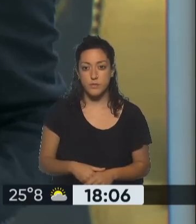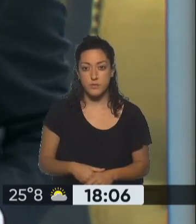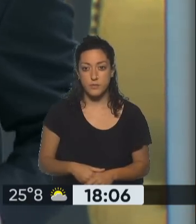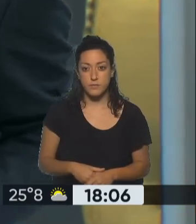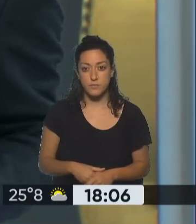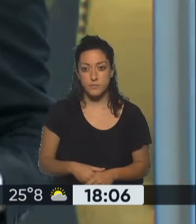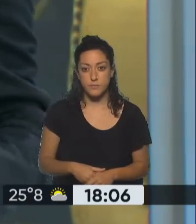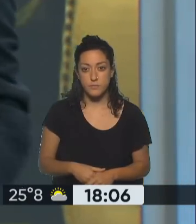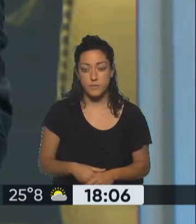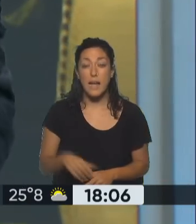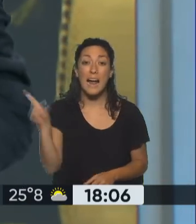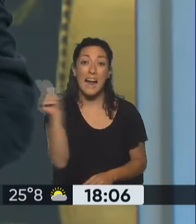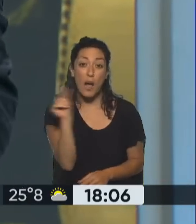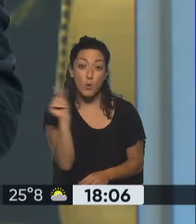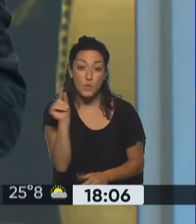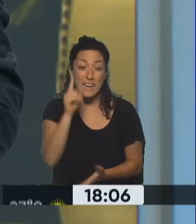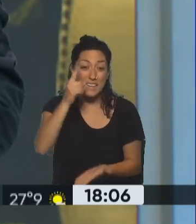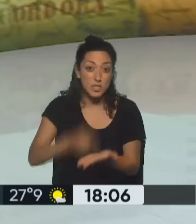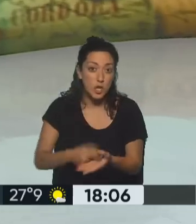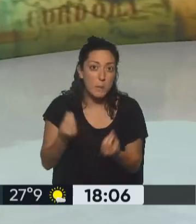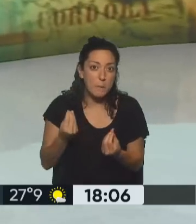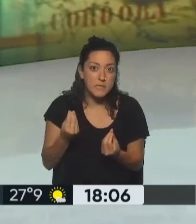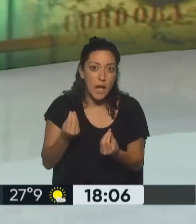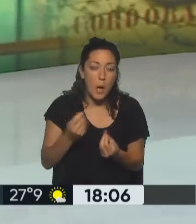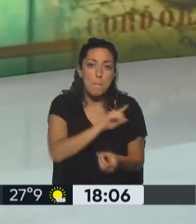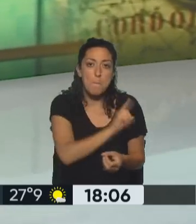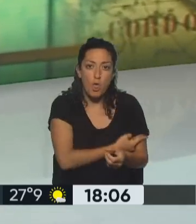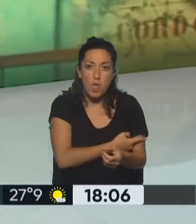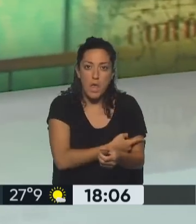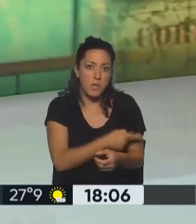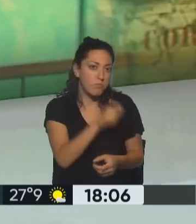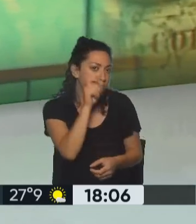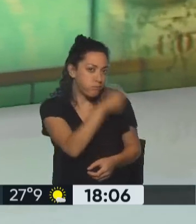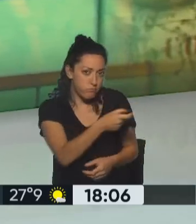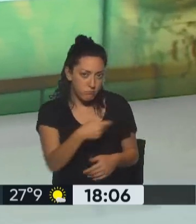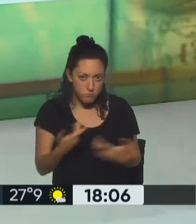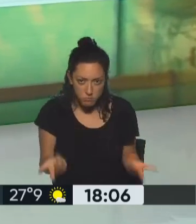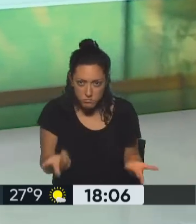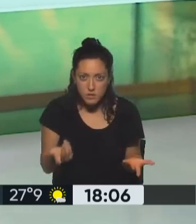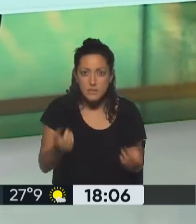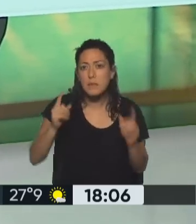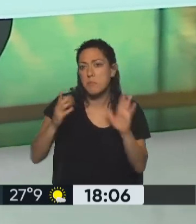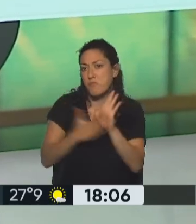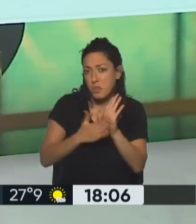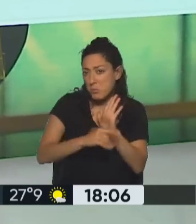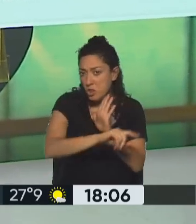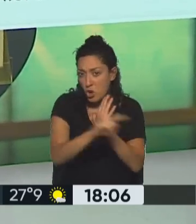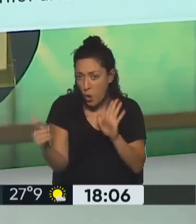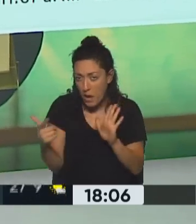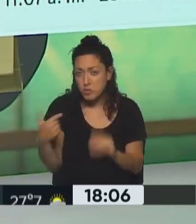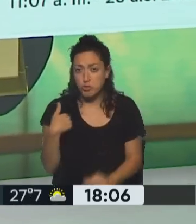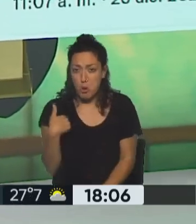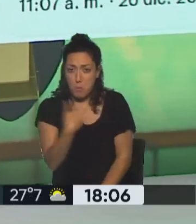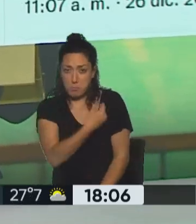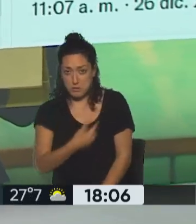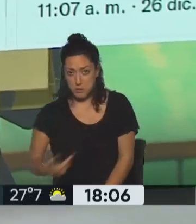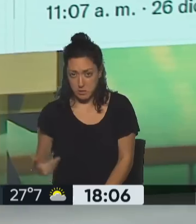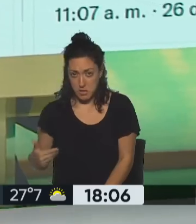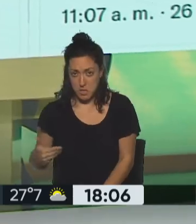ante una decisión cautelar que viola la división de poderes y carece de fundamentación suficiente, como presidente de la Nación, dice